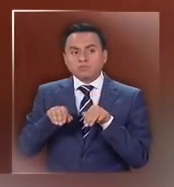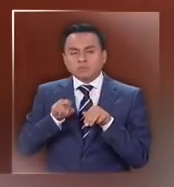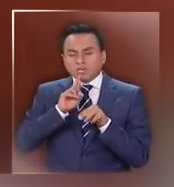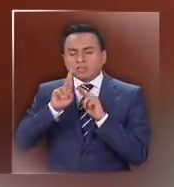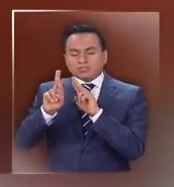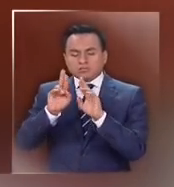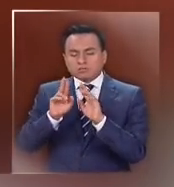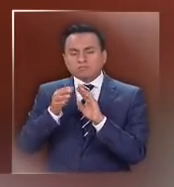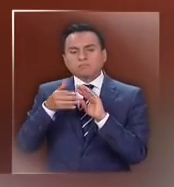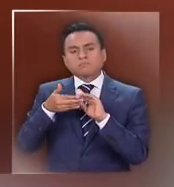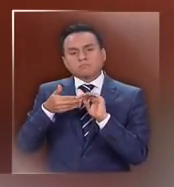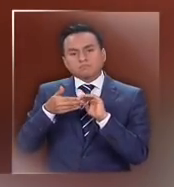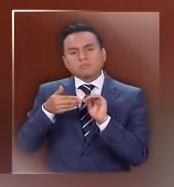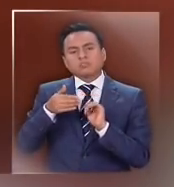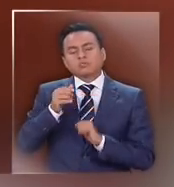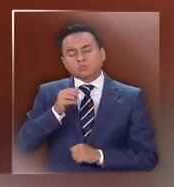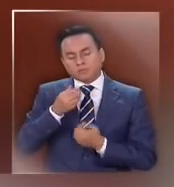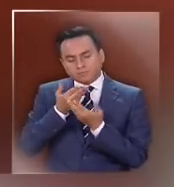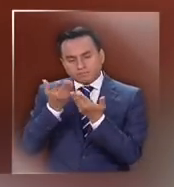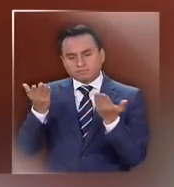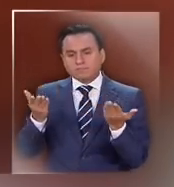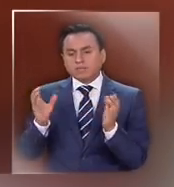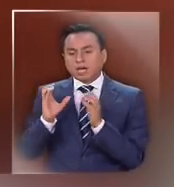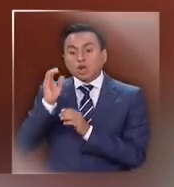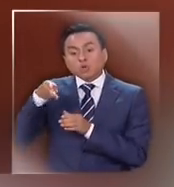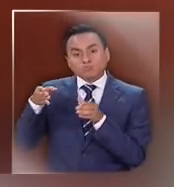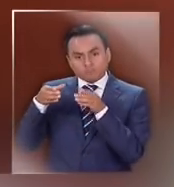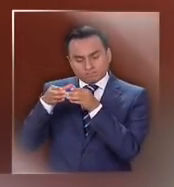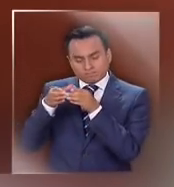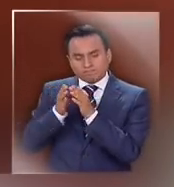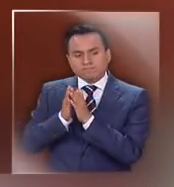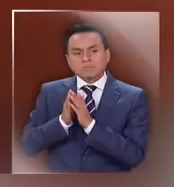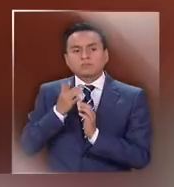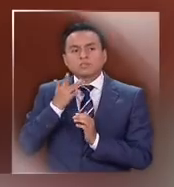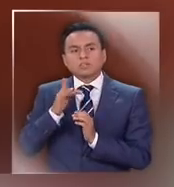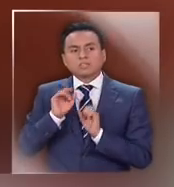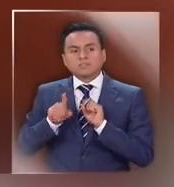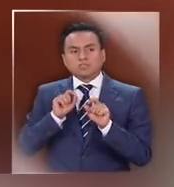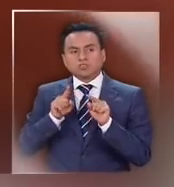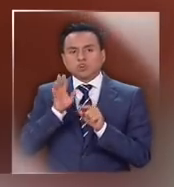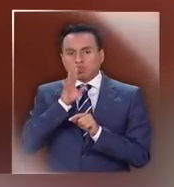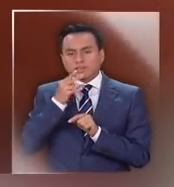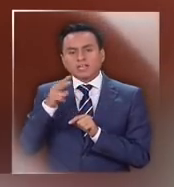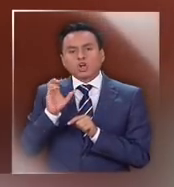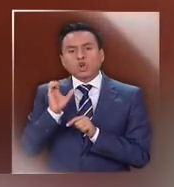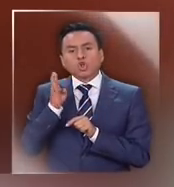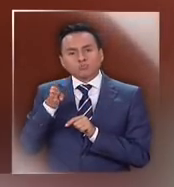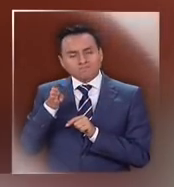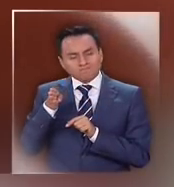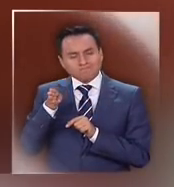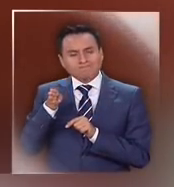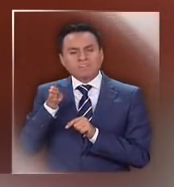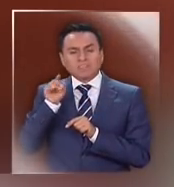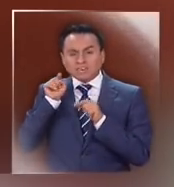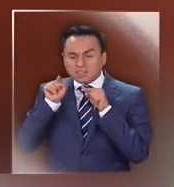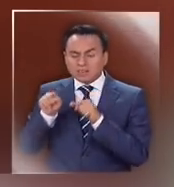reacción. Pido disculpas, indudablemente al club, porque estaba defendiendo a los colores del club, y